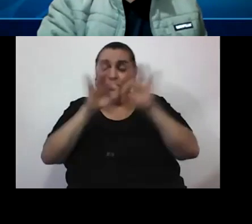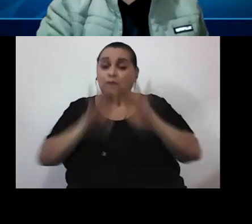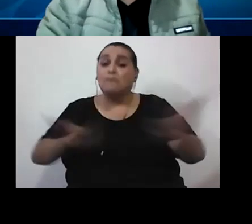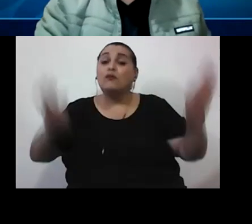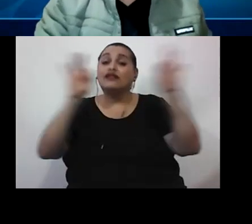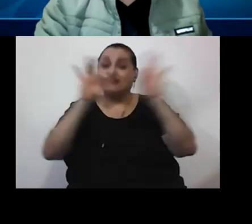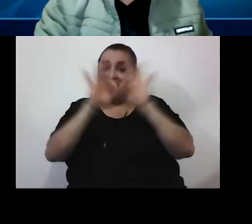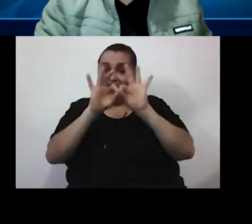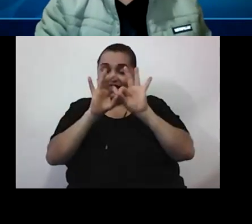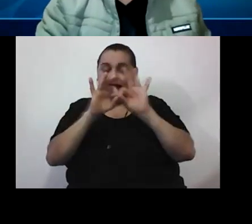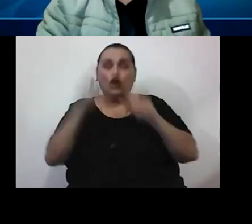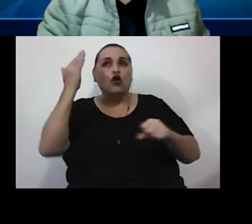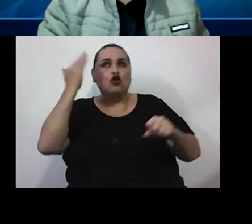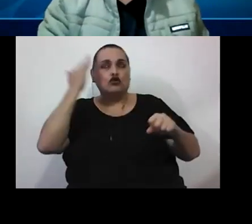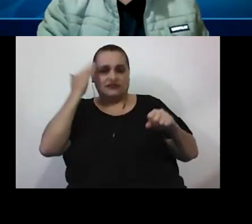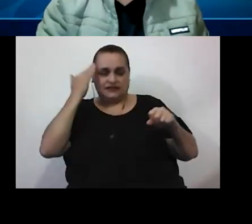la conciencia